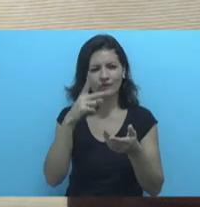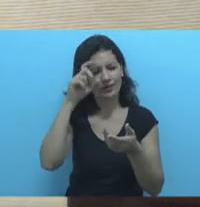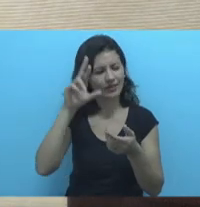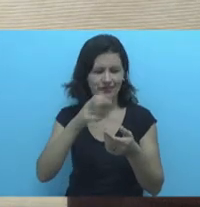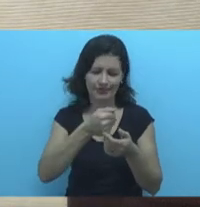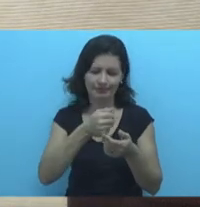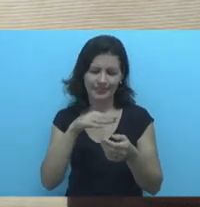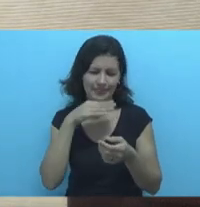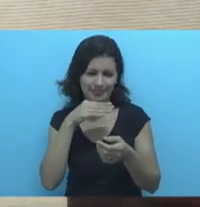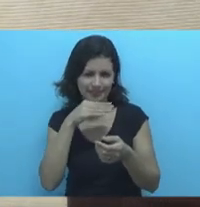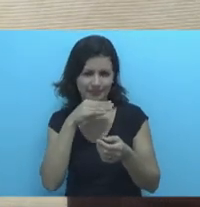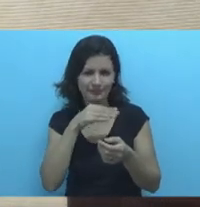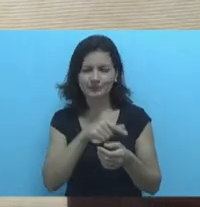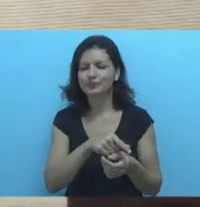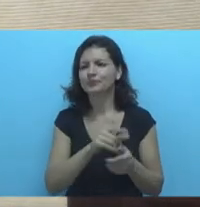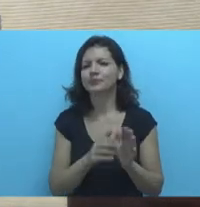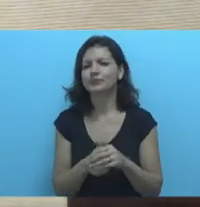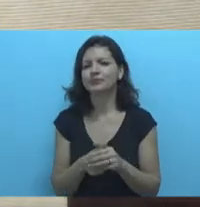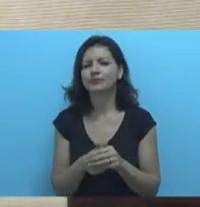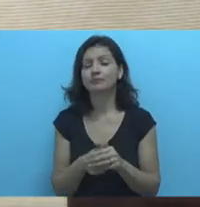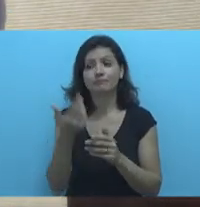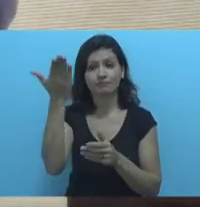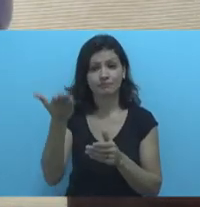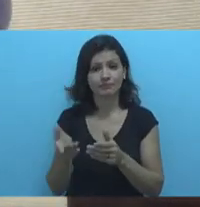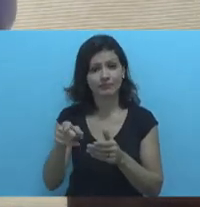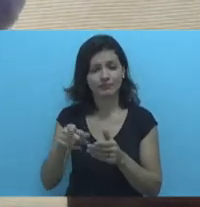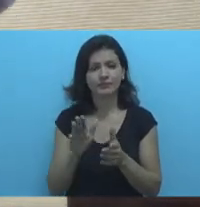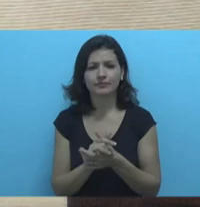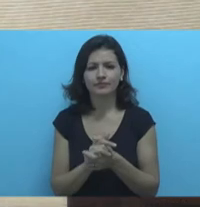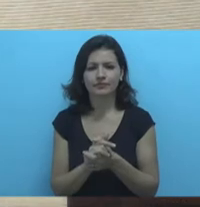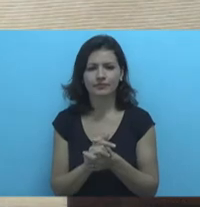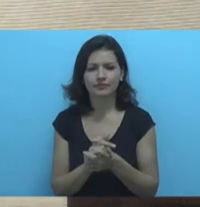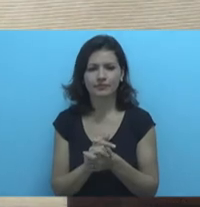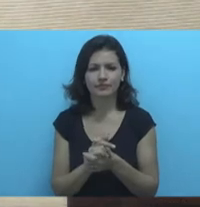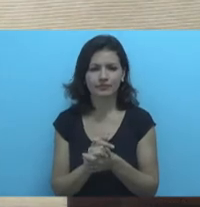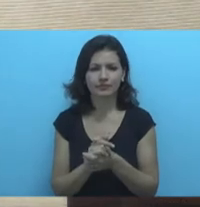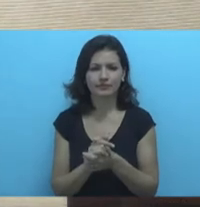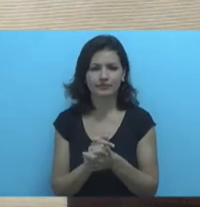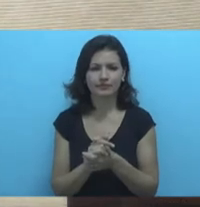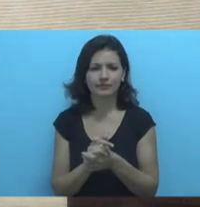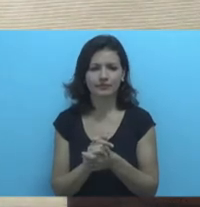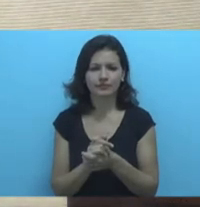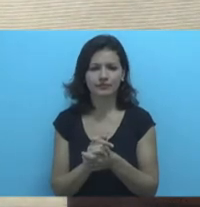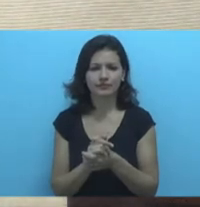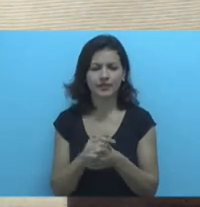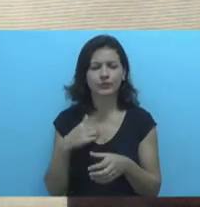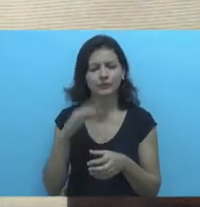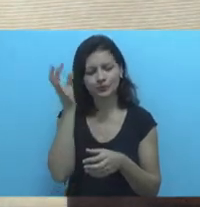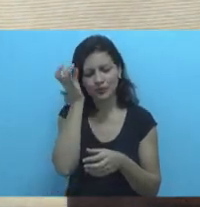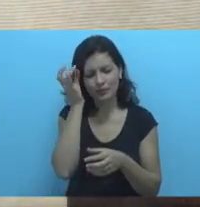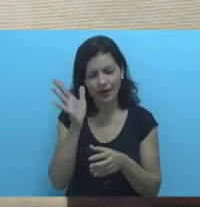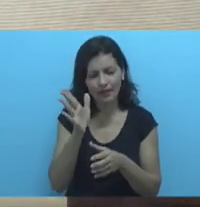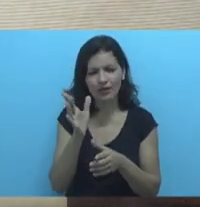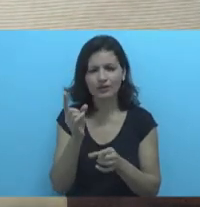Miguel, la verdad, primero te tengo que pedir disculpas porque varias veces quise